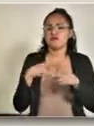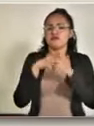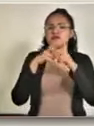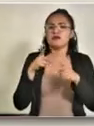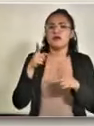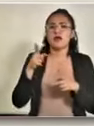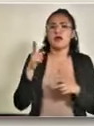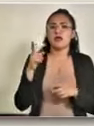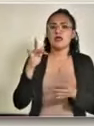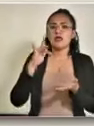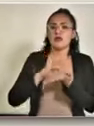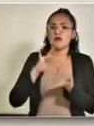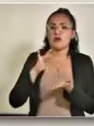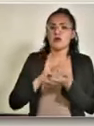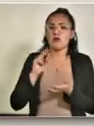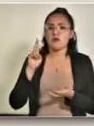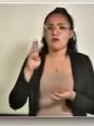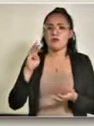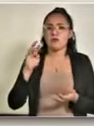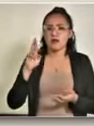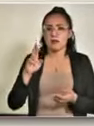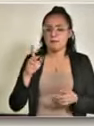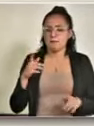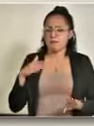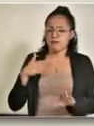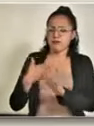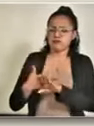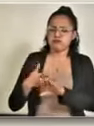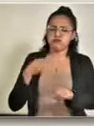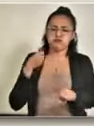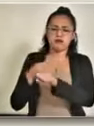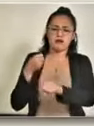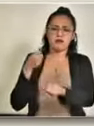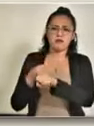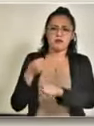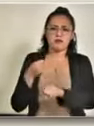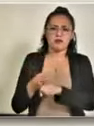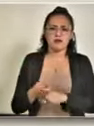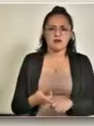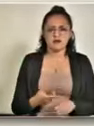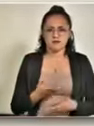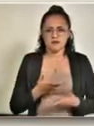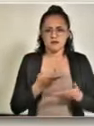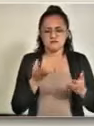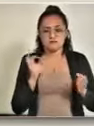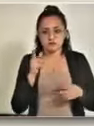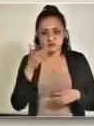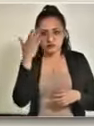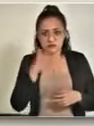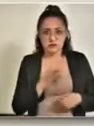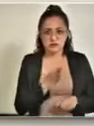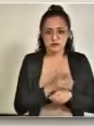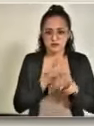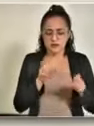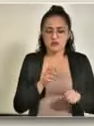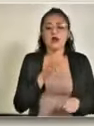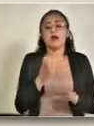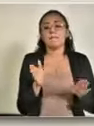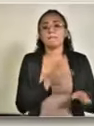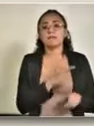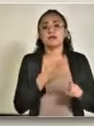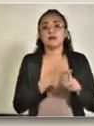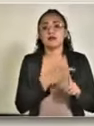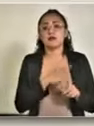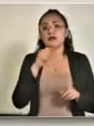la Secretaría de Movilidad y Transporte va a intervenir en este tema. Y también, por otra parte, preguntarle su opinión acerca de que ya el